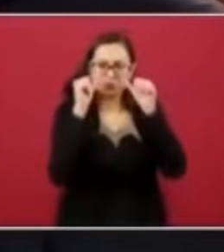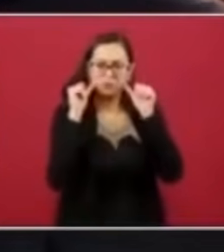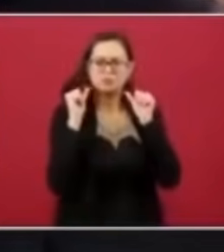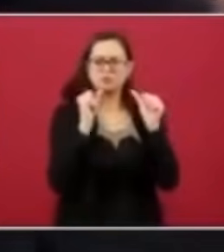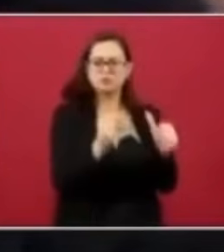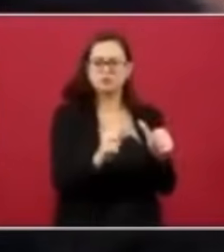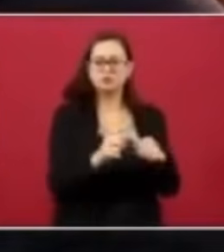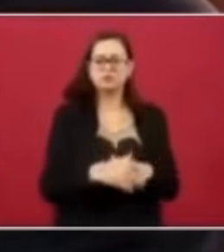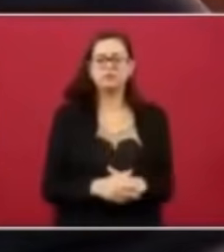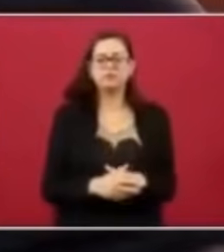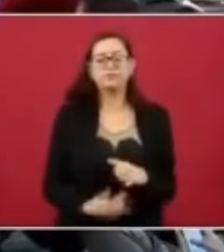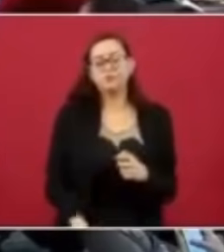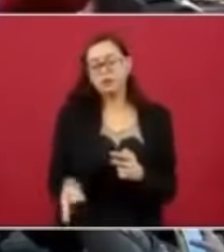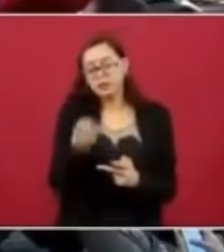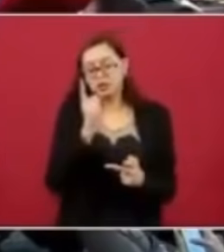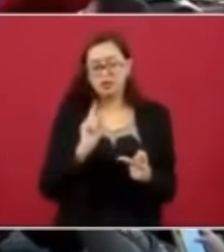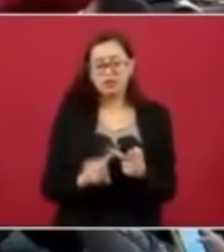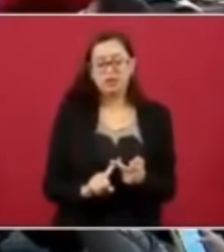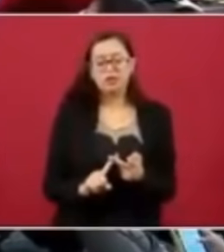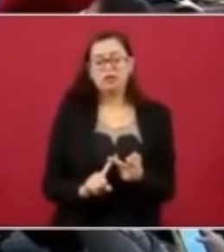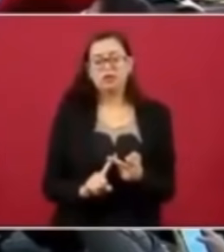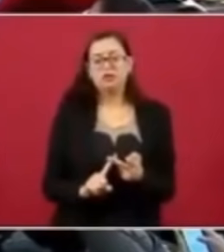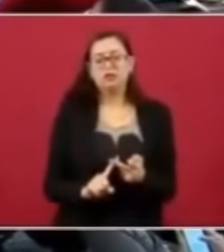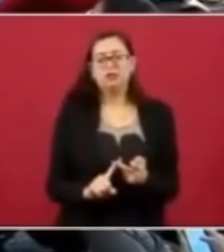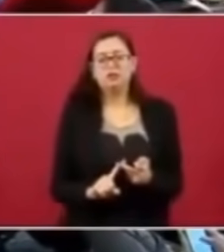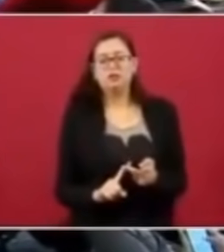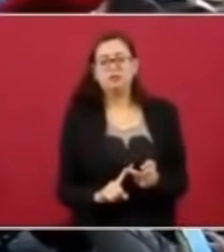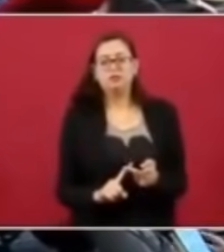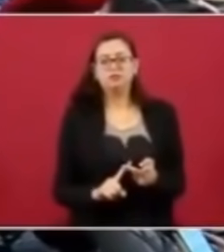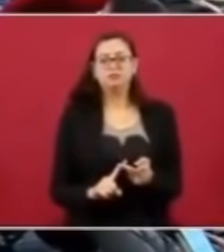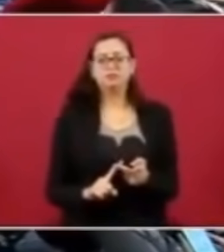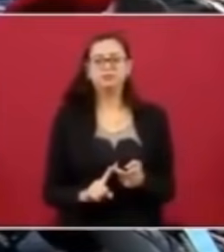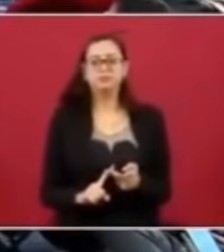eso. Acerca de la política